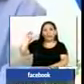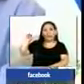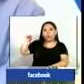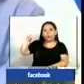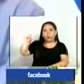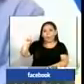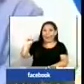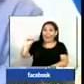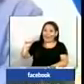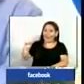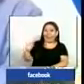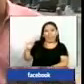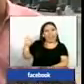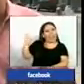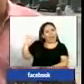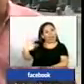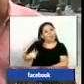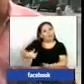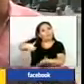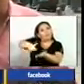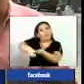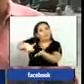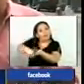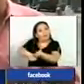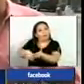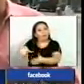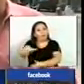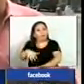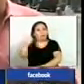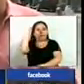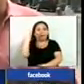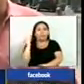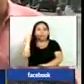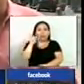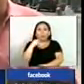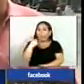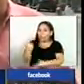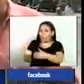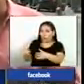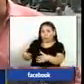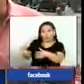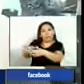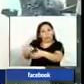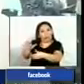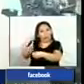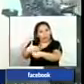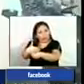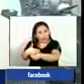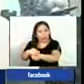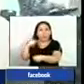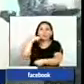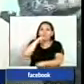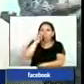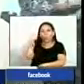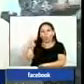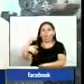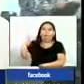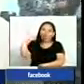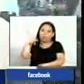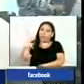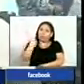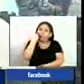durante un tiempo alcalde de Ciudad Delgado, miembro del partido FMLN. Él estuvo enfermo, se estuvo solicitando